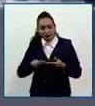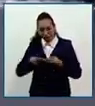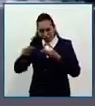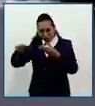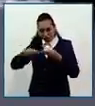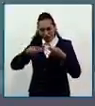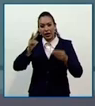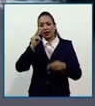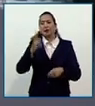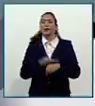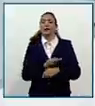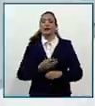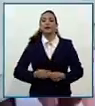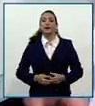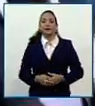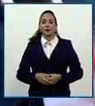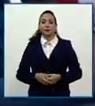Escuchemos.